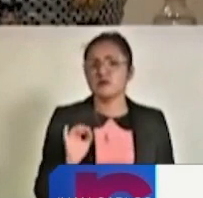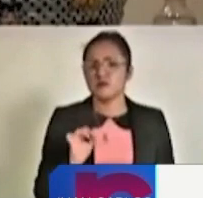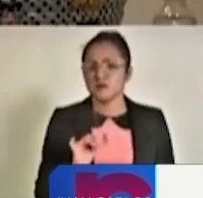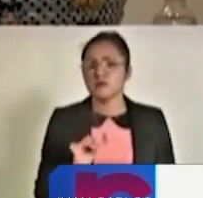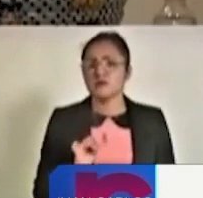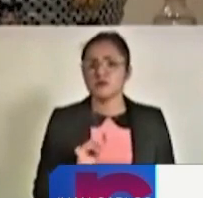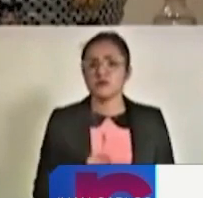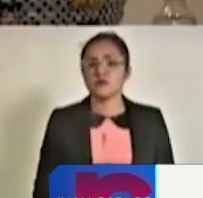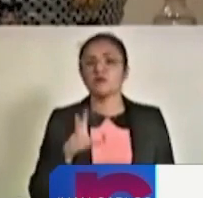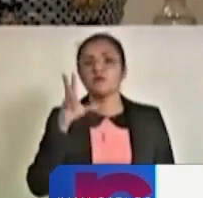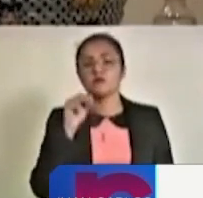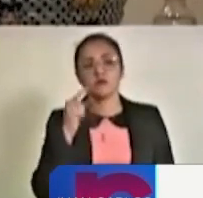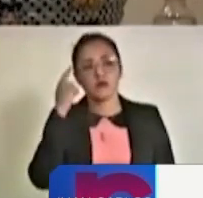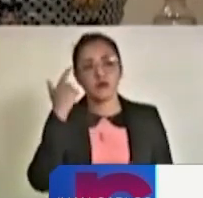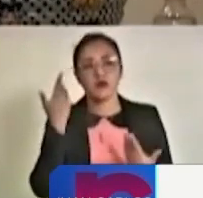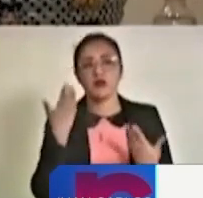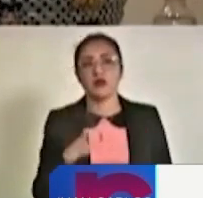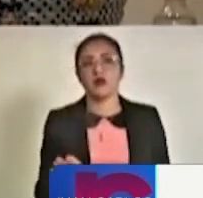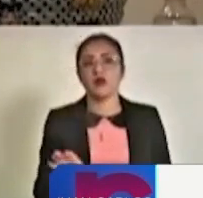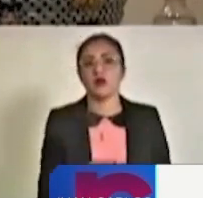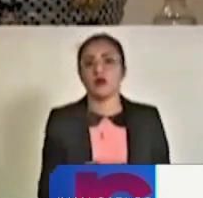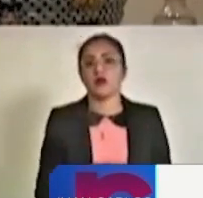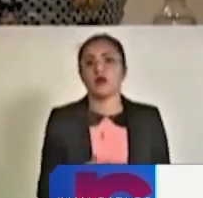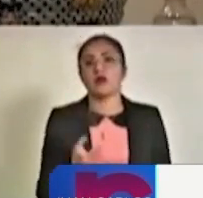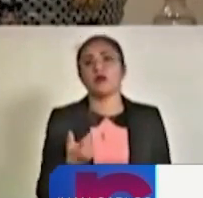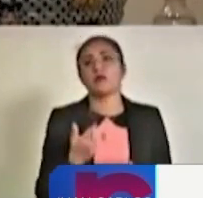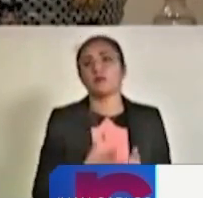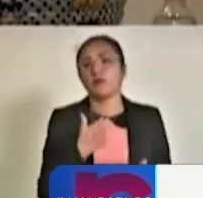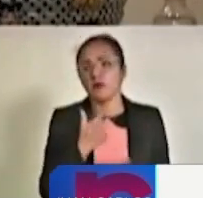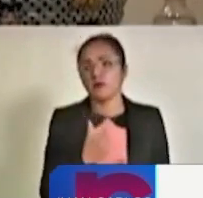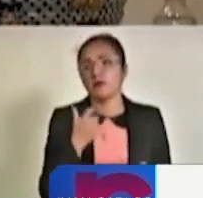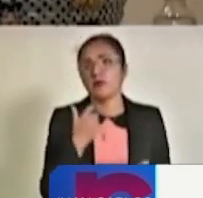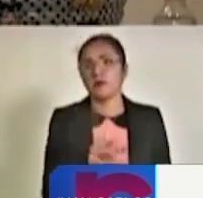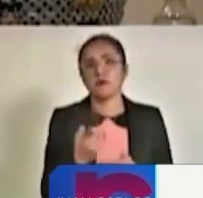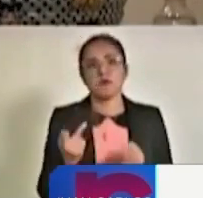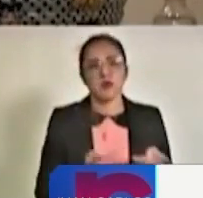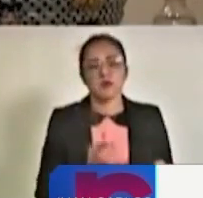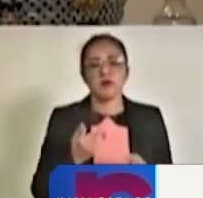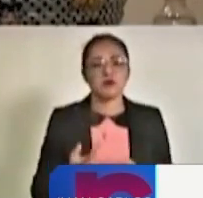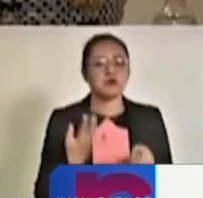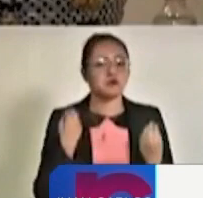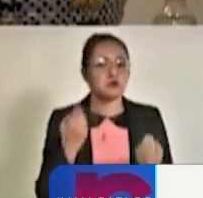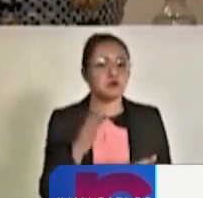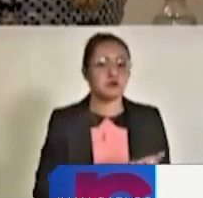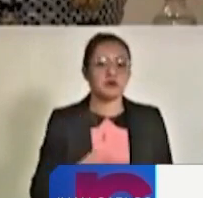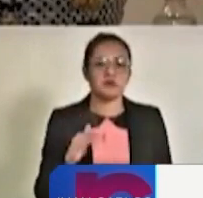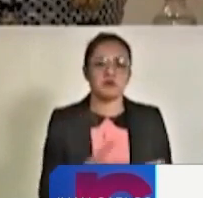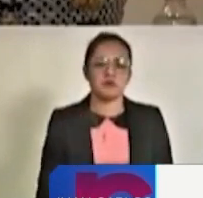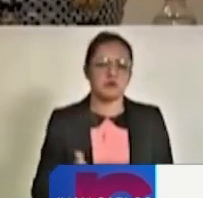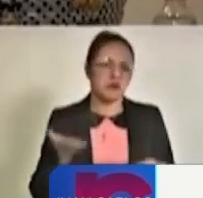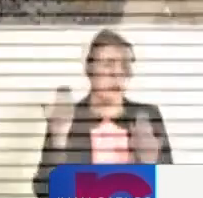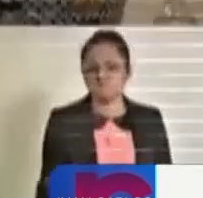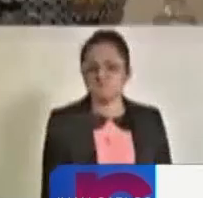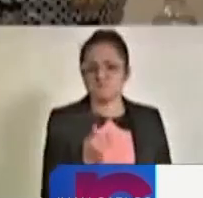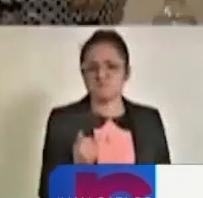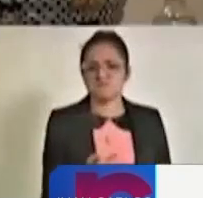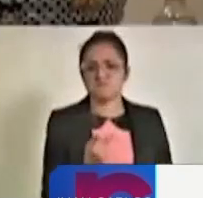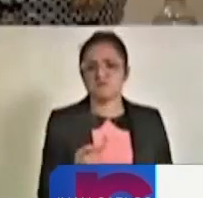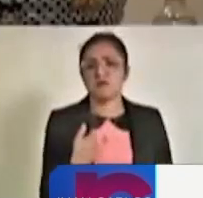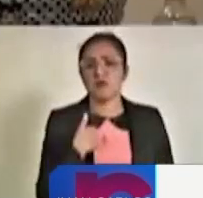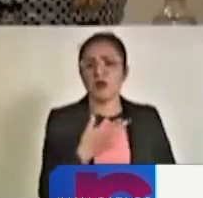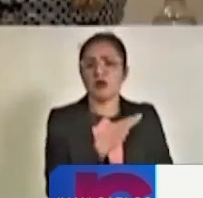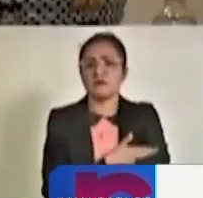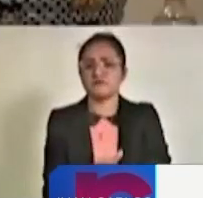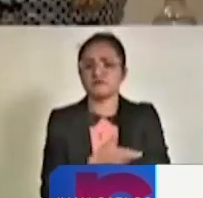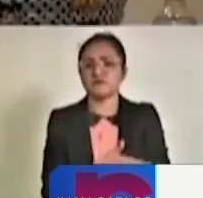y no esté sujeta a una serie de pagos y de trámites que no existían y que hoy aparecen lo